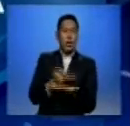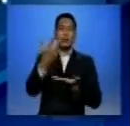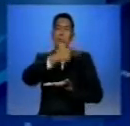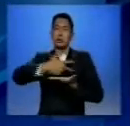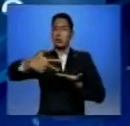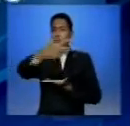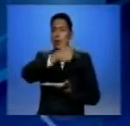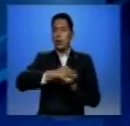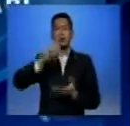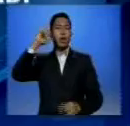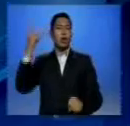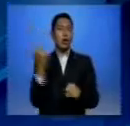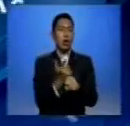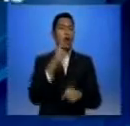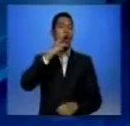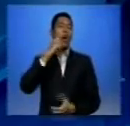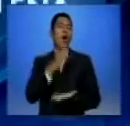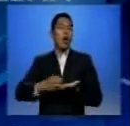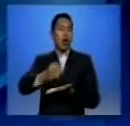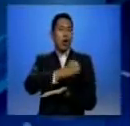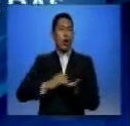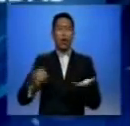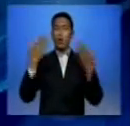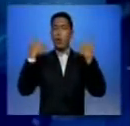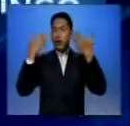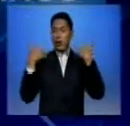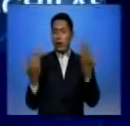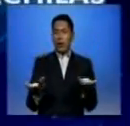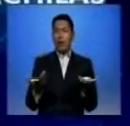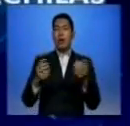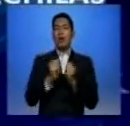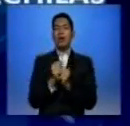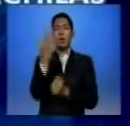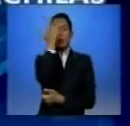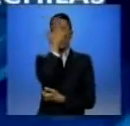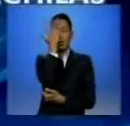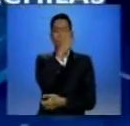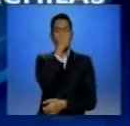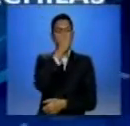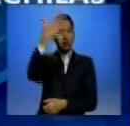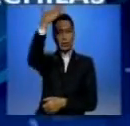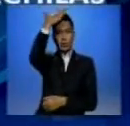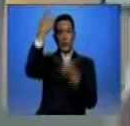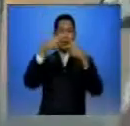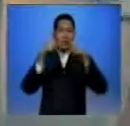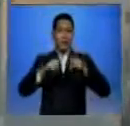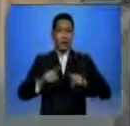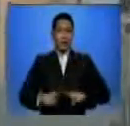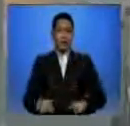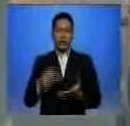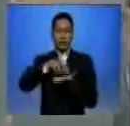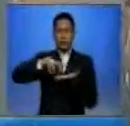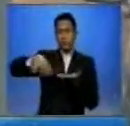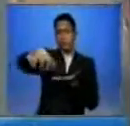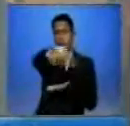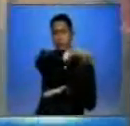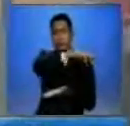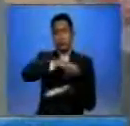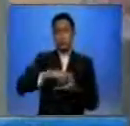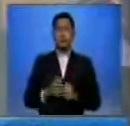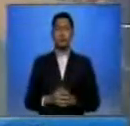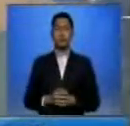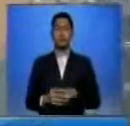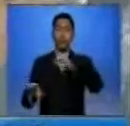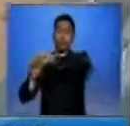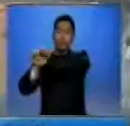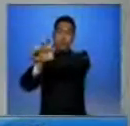Azuay, Loja, El Oro, Manabí, Guayas, Santa Elena, Esmeraldas y Santo Domingo de los Áchilas. Desde la implementación de la